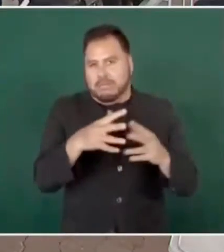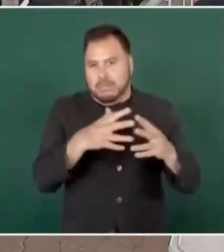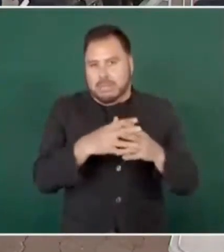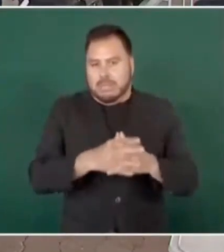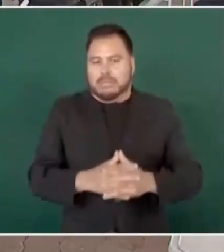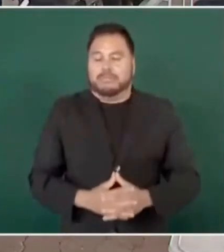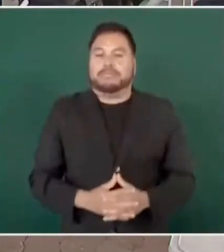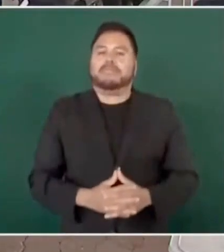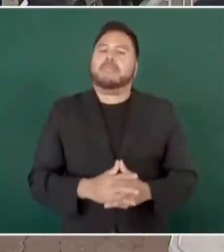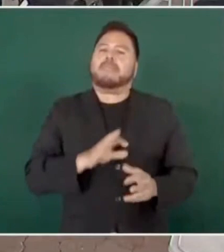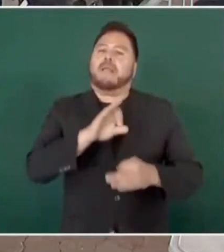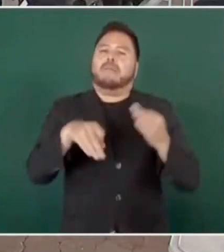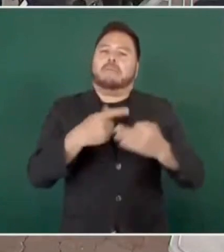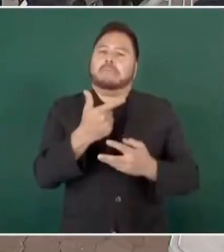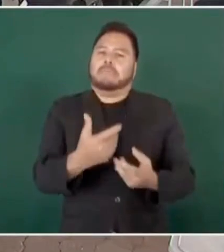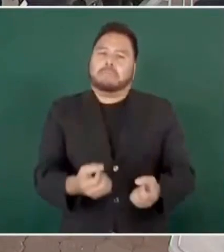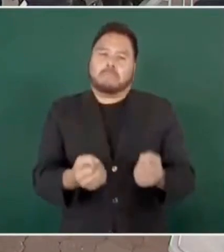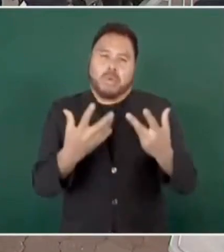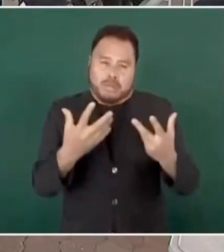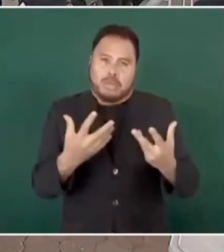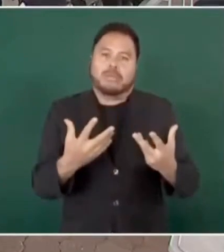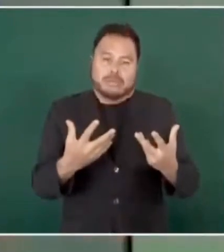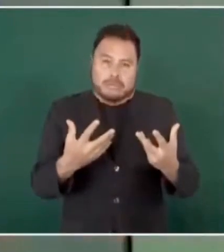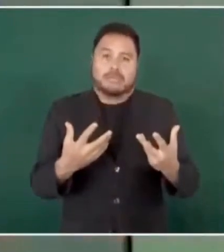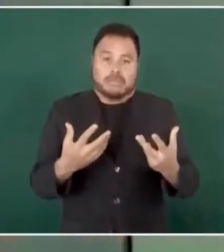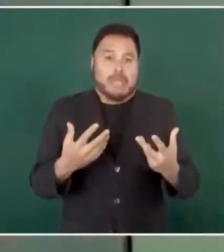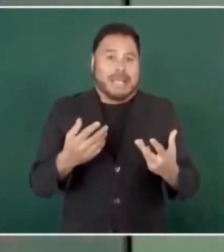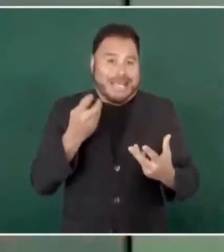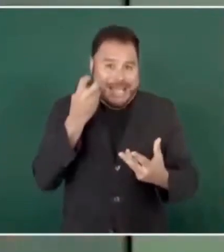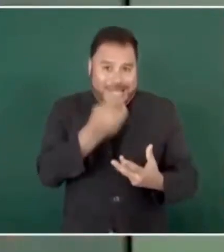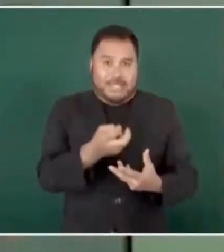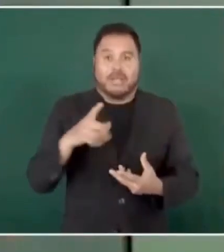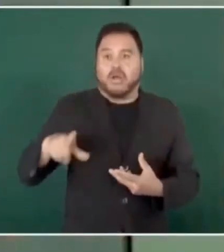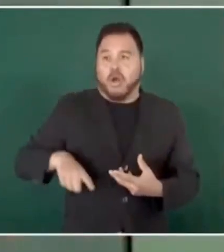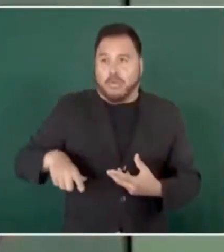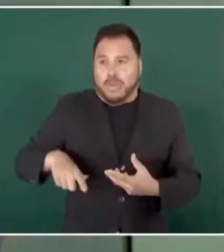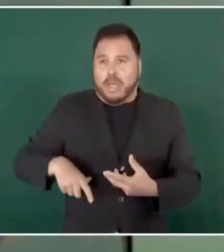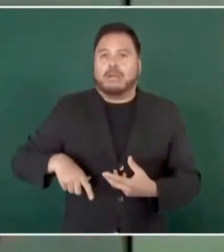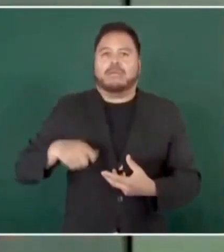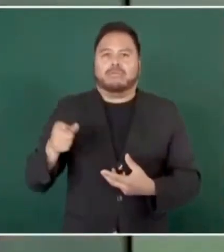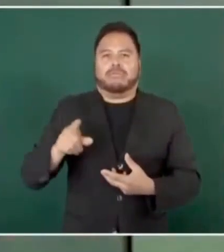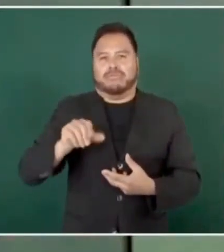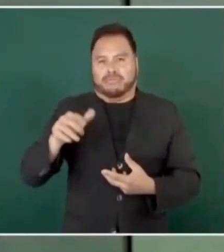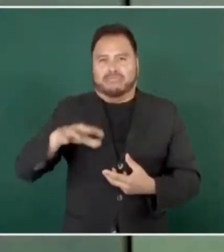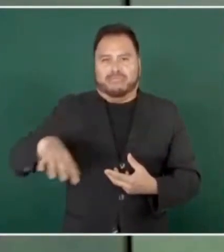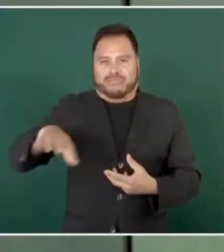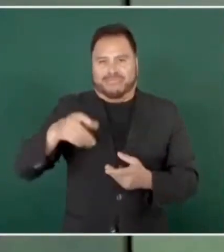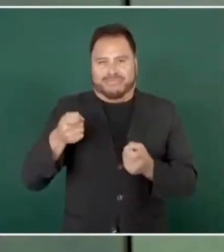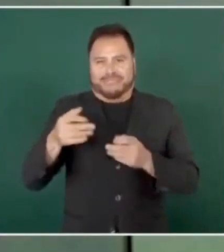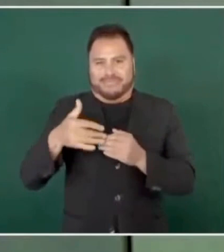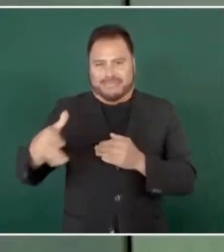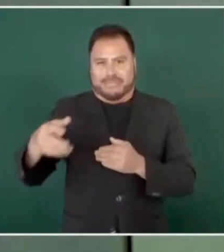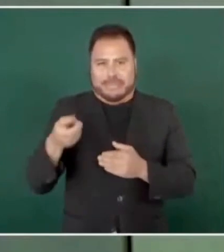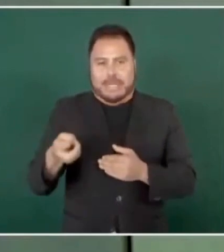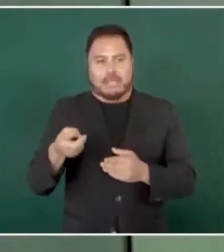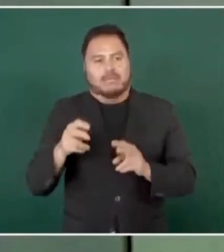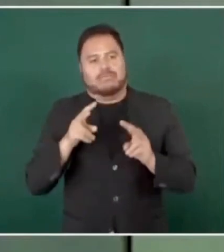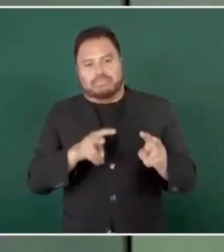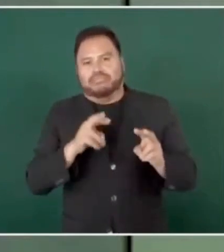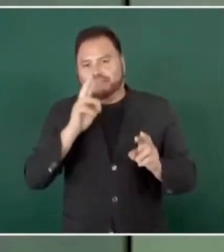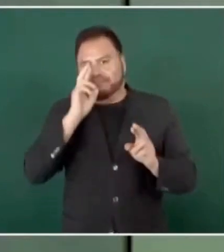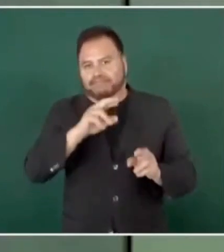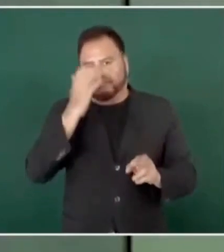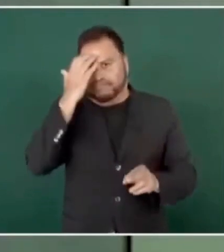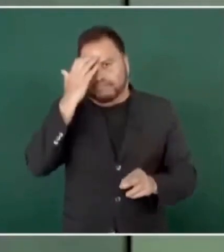monto total fue reconocido por el gobierno interino, que respetando